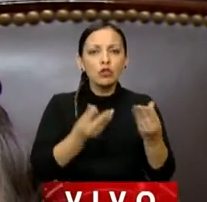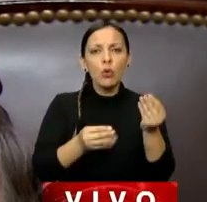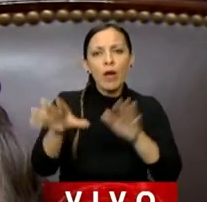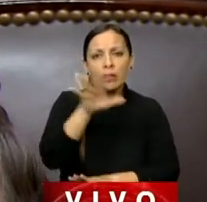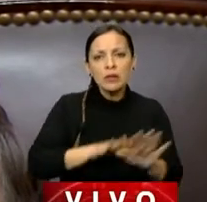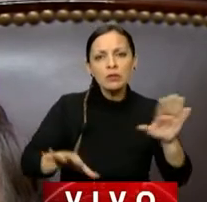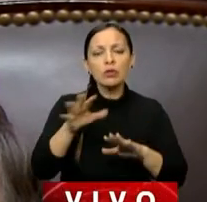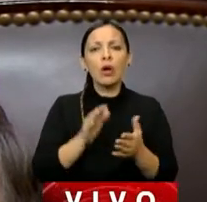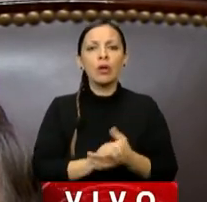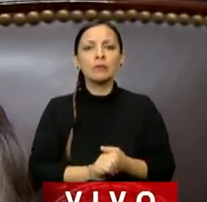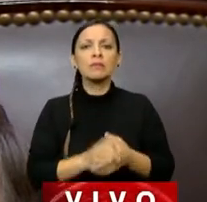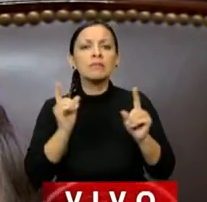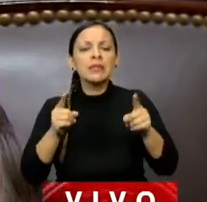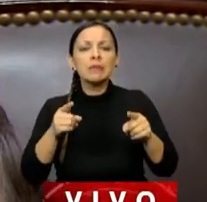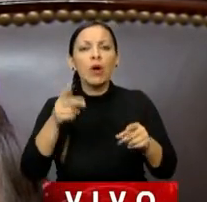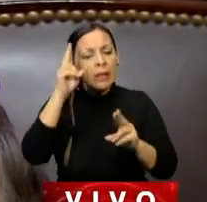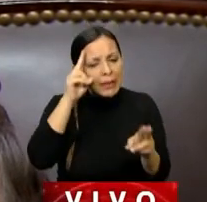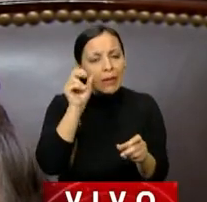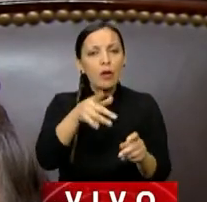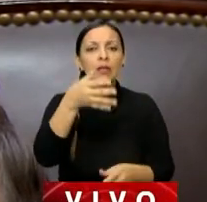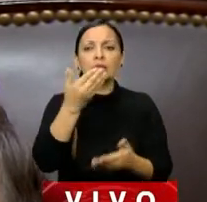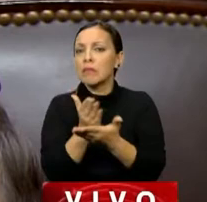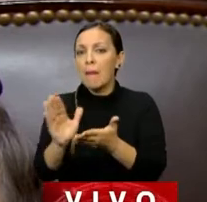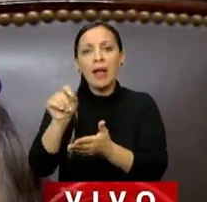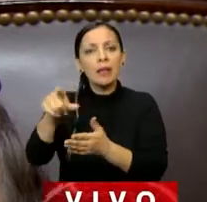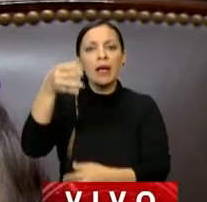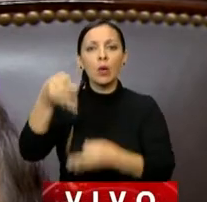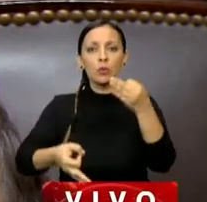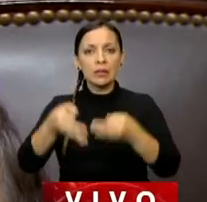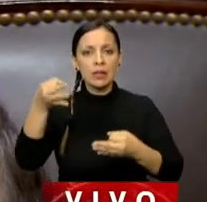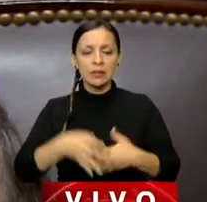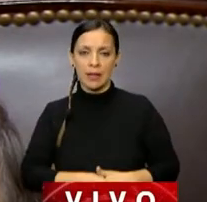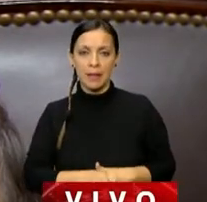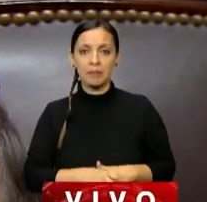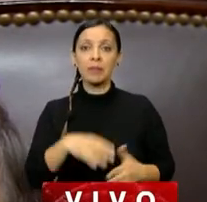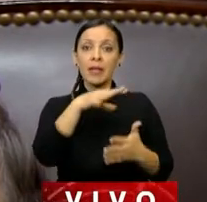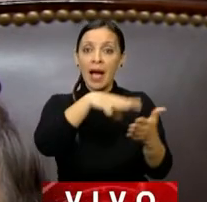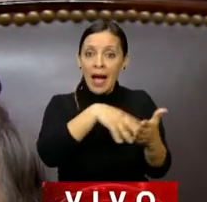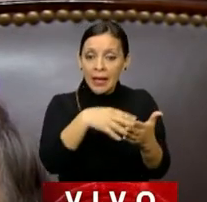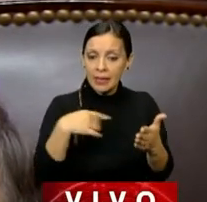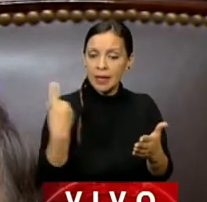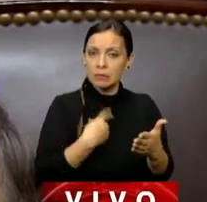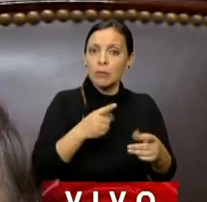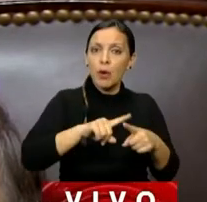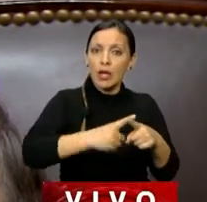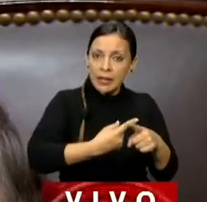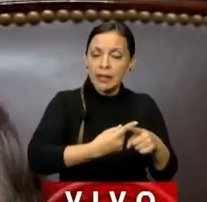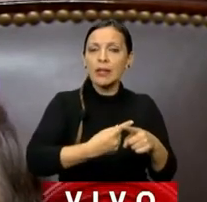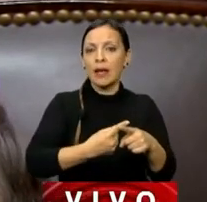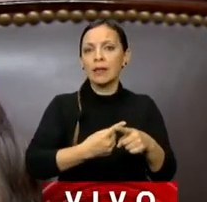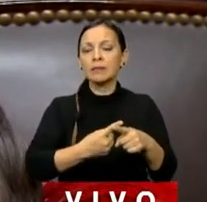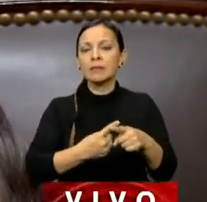respetemos la independencia de la justicia, dejemos de que nuestra agenda política se ponga sobre la agenda de la